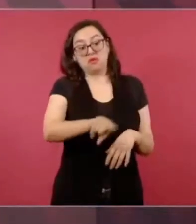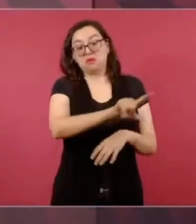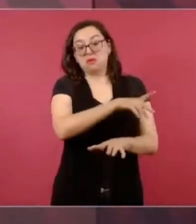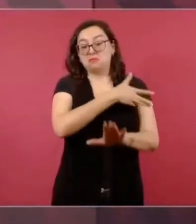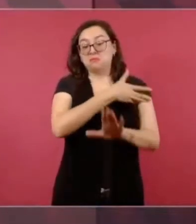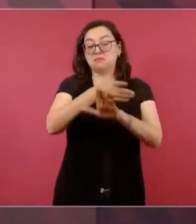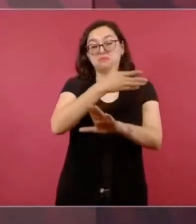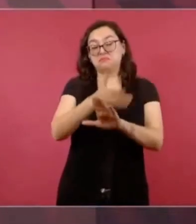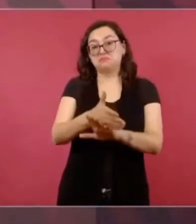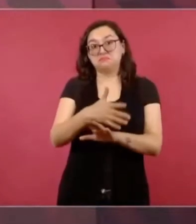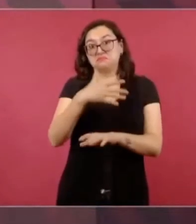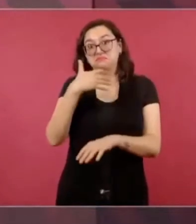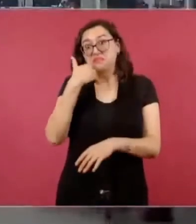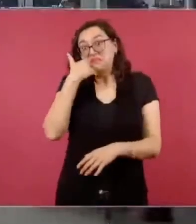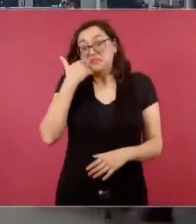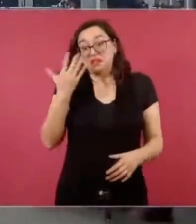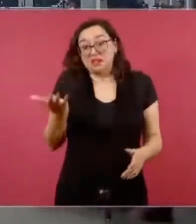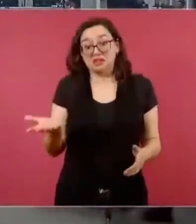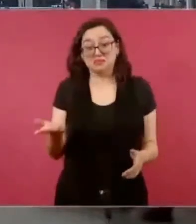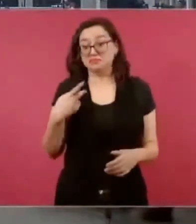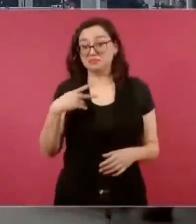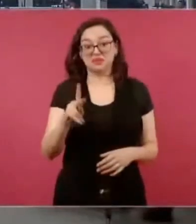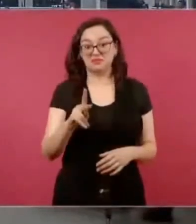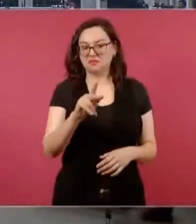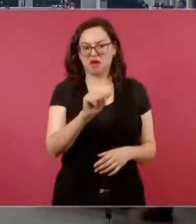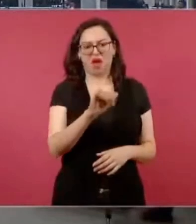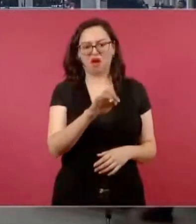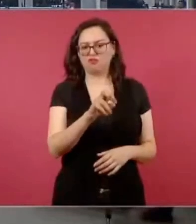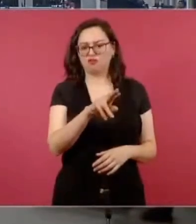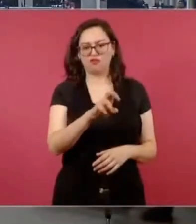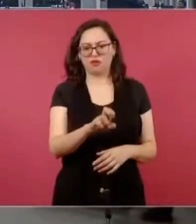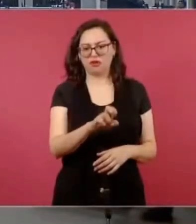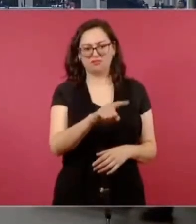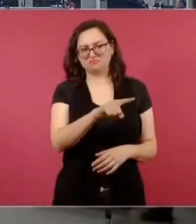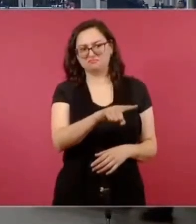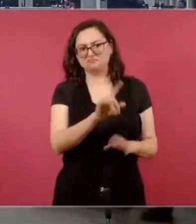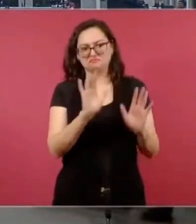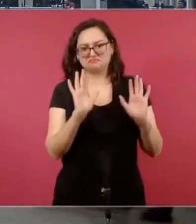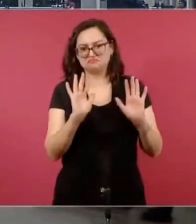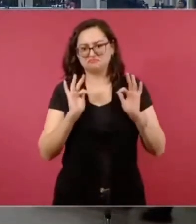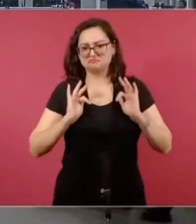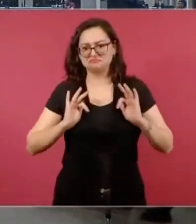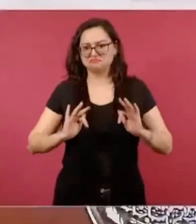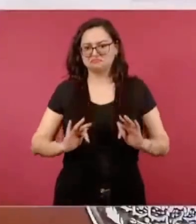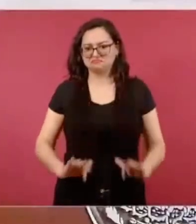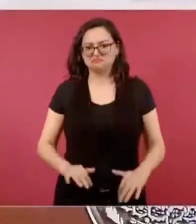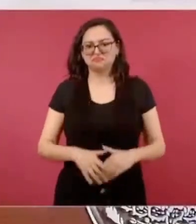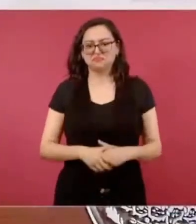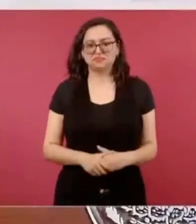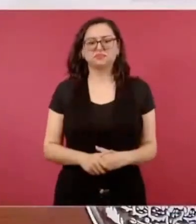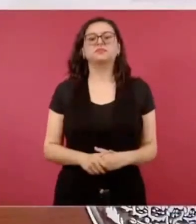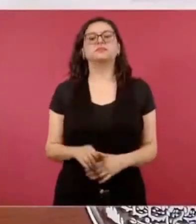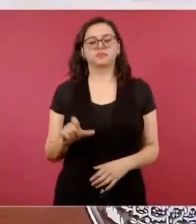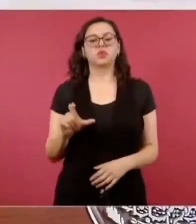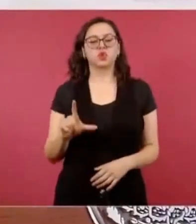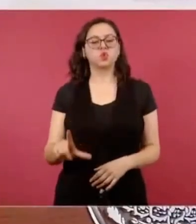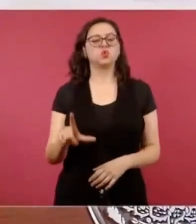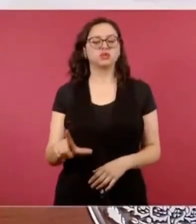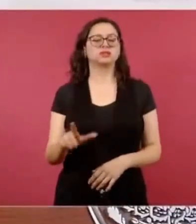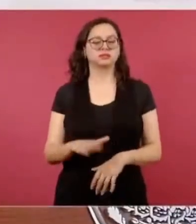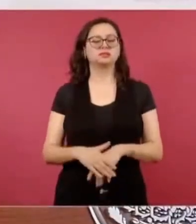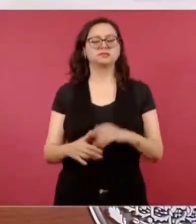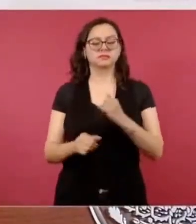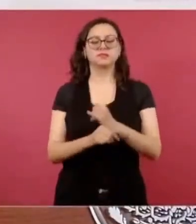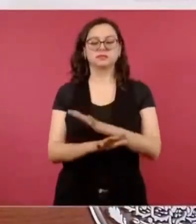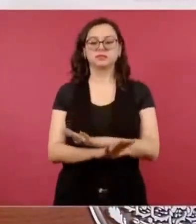¿Ya han transferido a partir de la reforma? Todavía no. No, pero ya el lunes sí podemos darle.